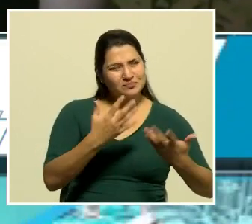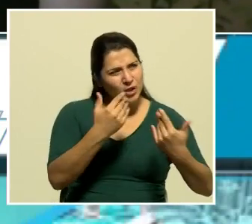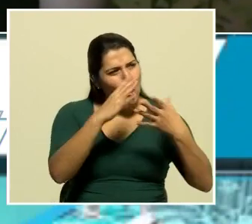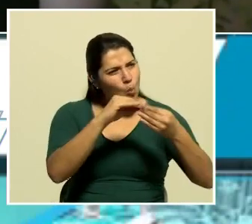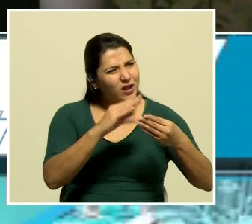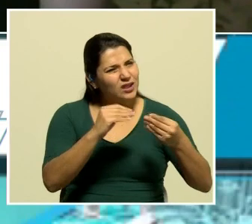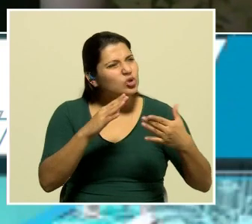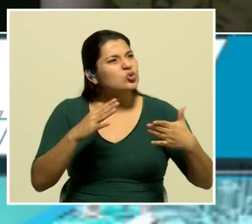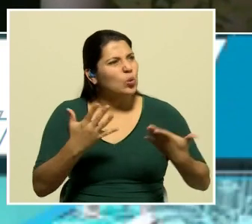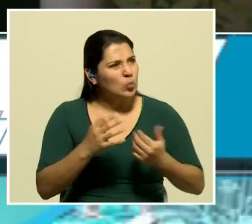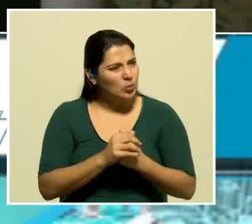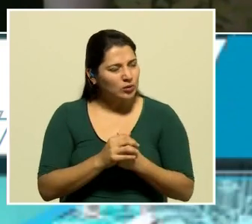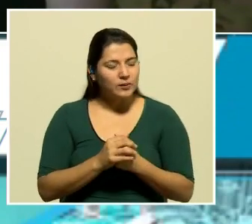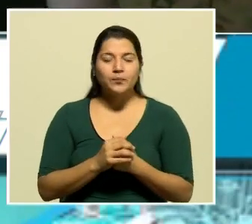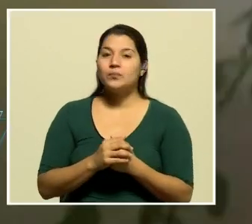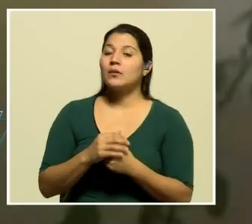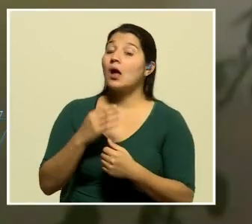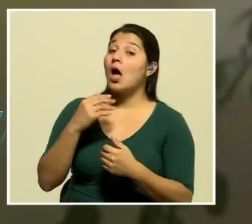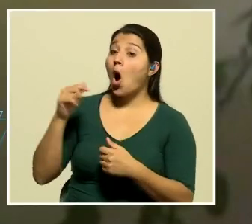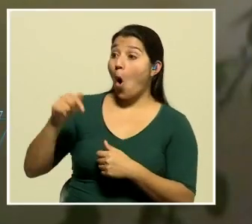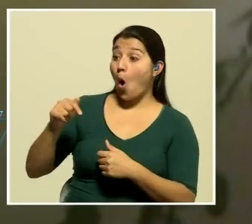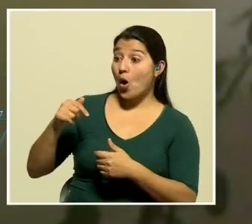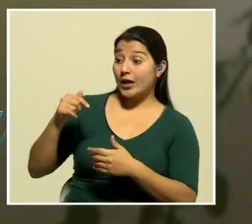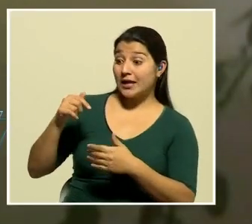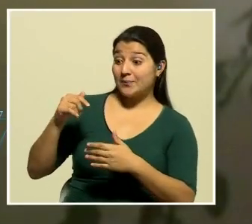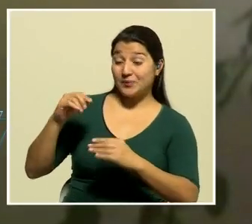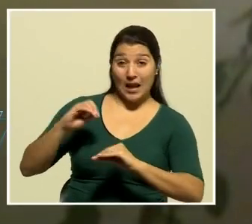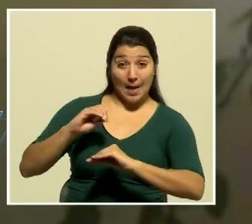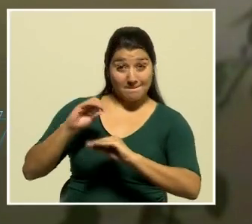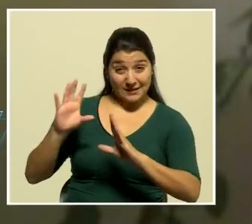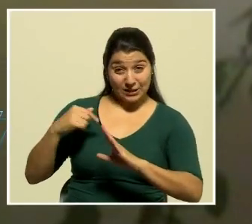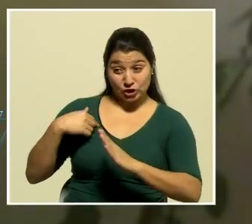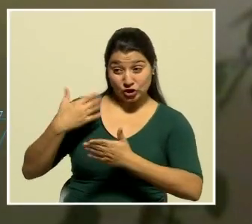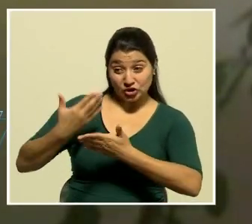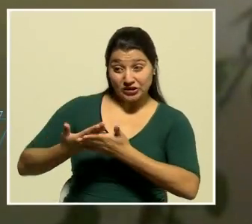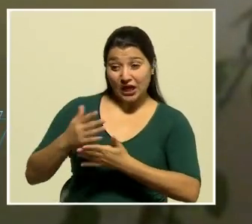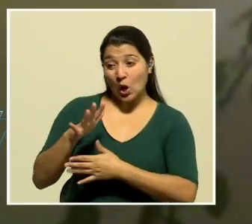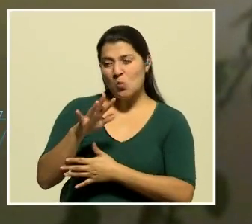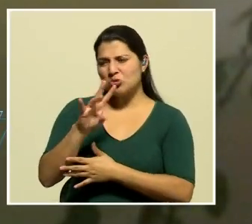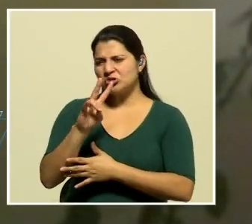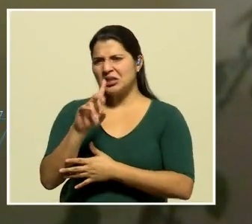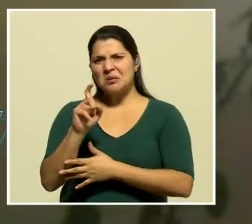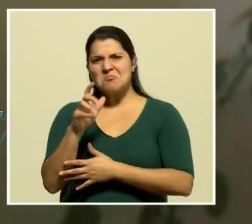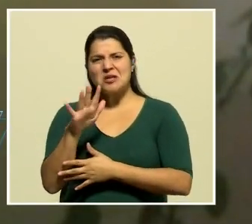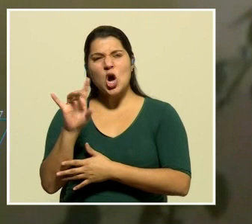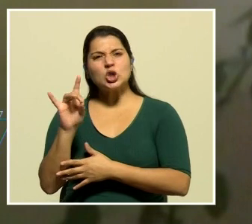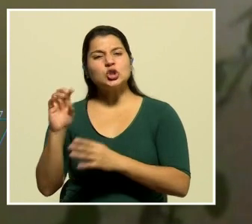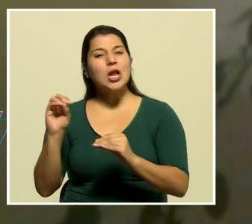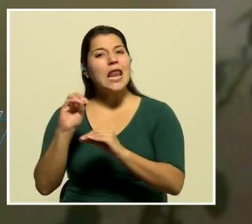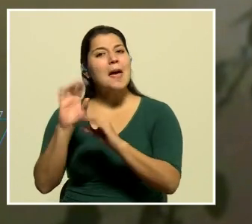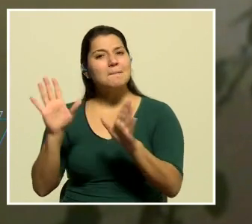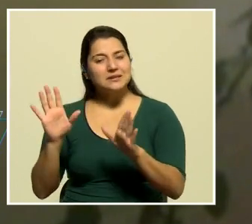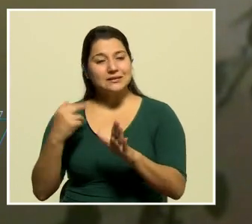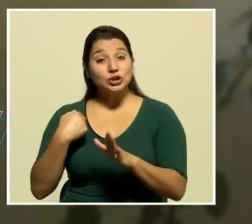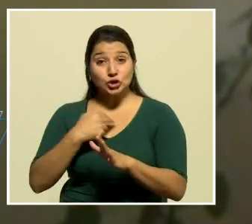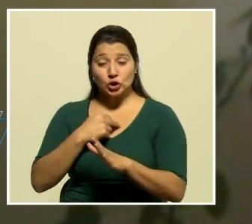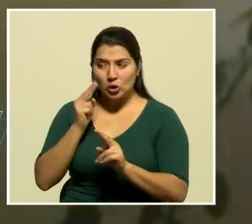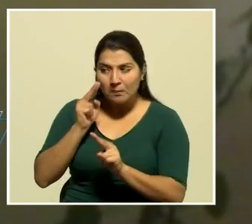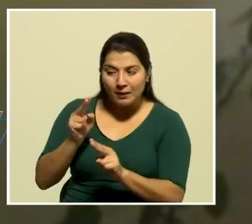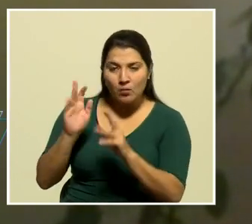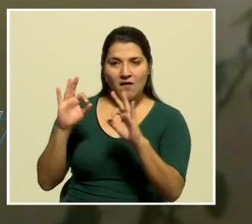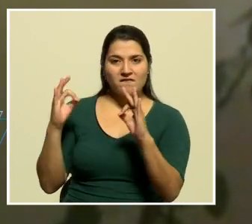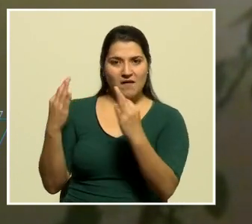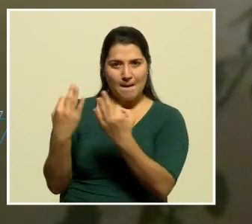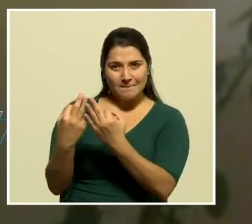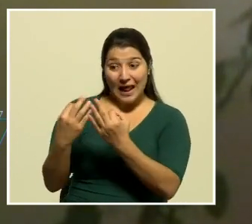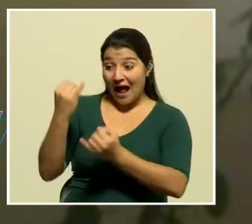tema. Cuando llegamos hoy en la mañana, como a las 7:30, 8 de la mañana, encontramos a una familia justo